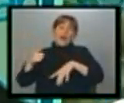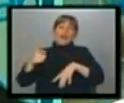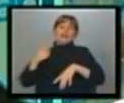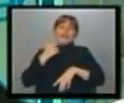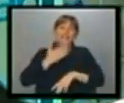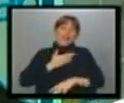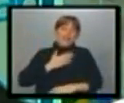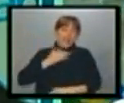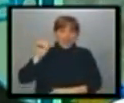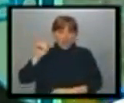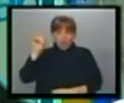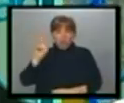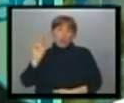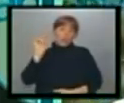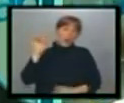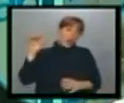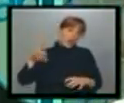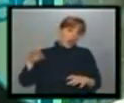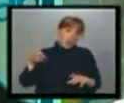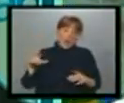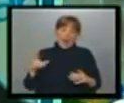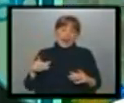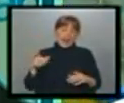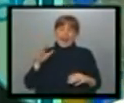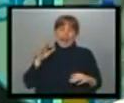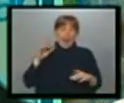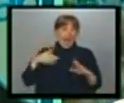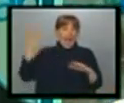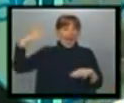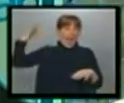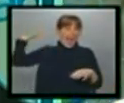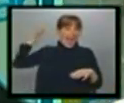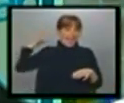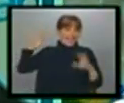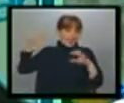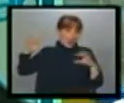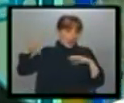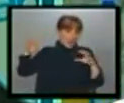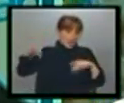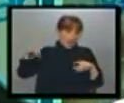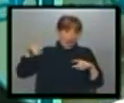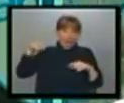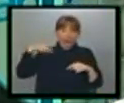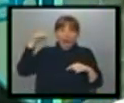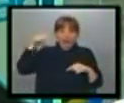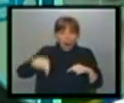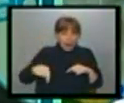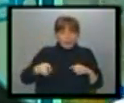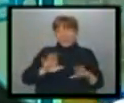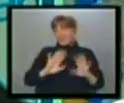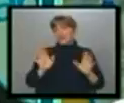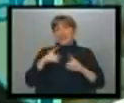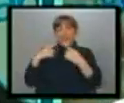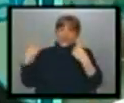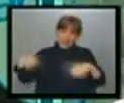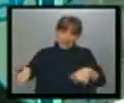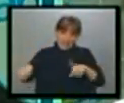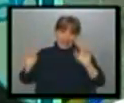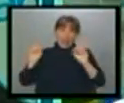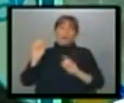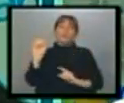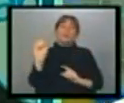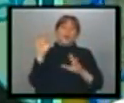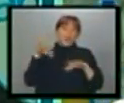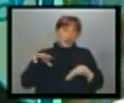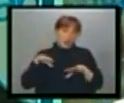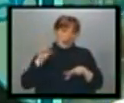muy, muy leve, sin la relevancia que ha tenido, obviamente, el mal tiempo hace algunas semanas. La ciudad de Buenos Aires con mucha nubosidad, mucha,